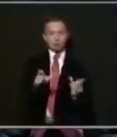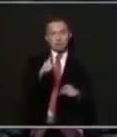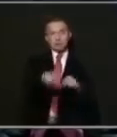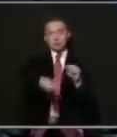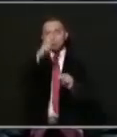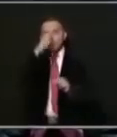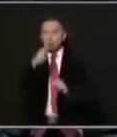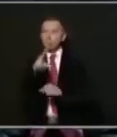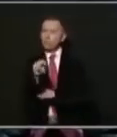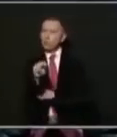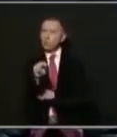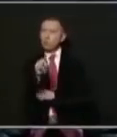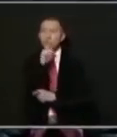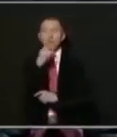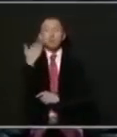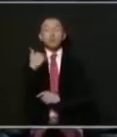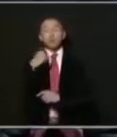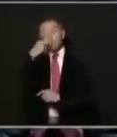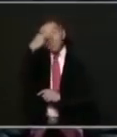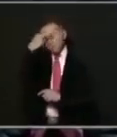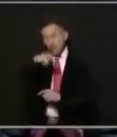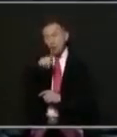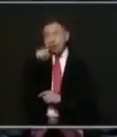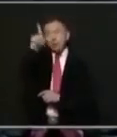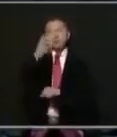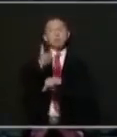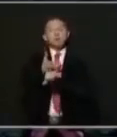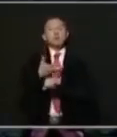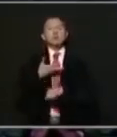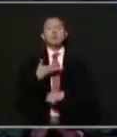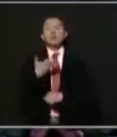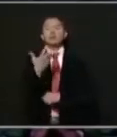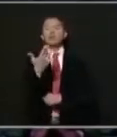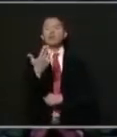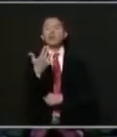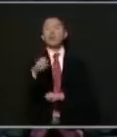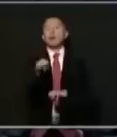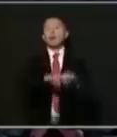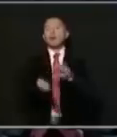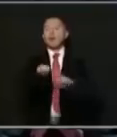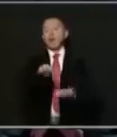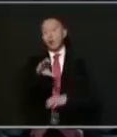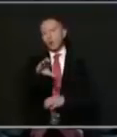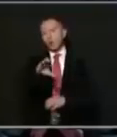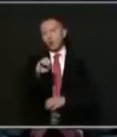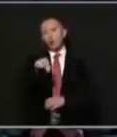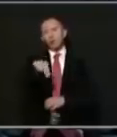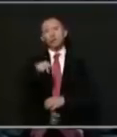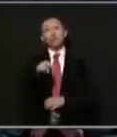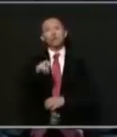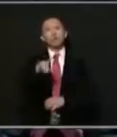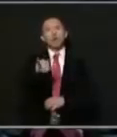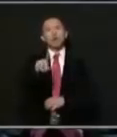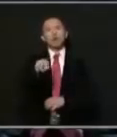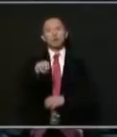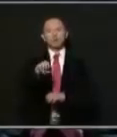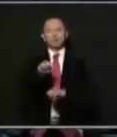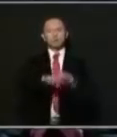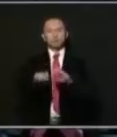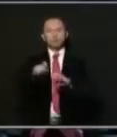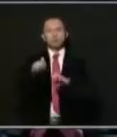los 50 consulados que México tiene en Estados Unidos se van a convertir en una especie